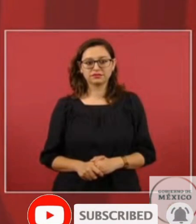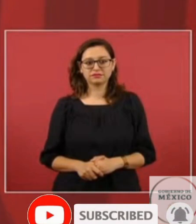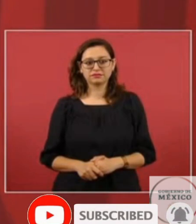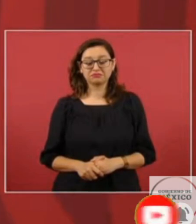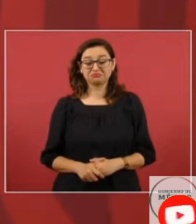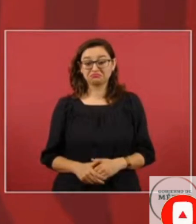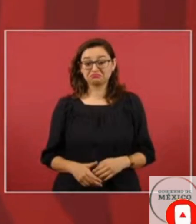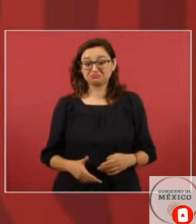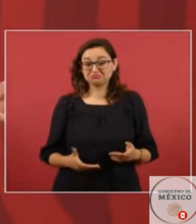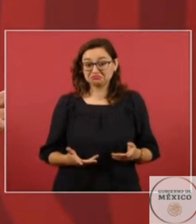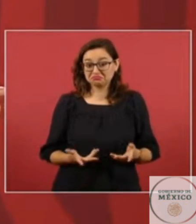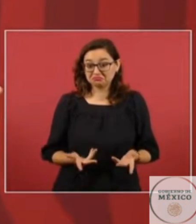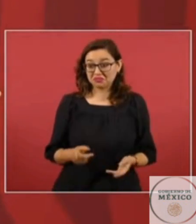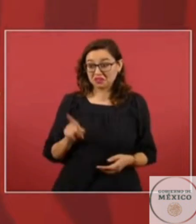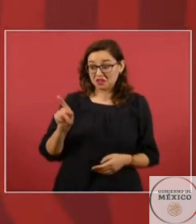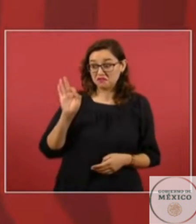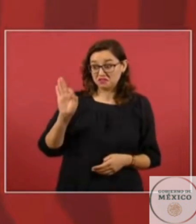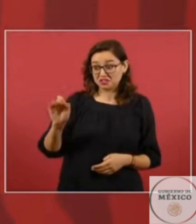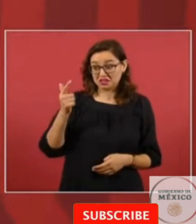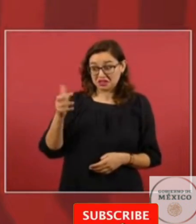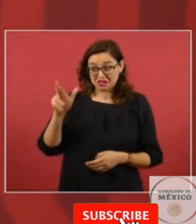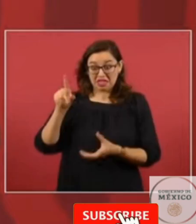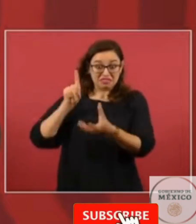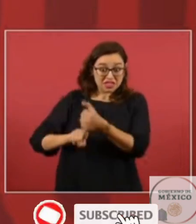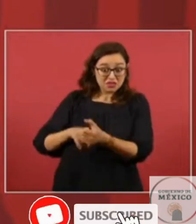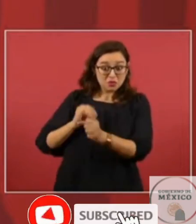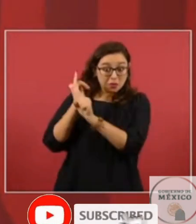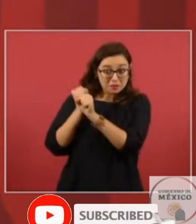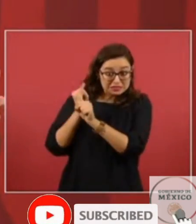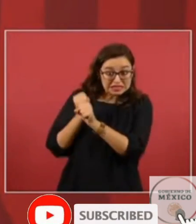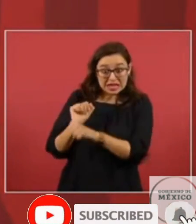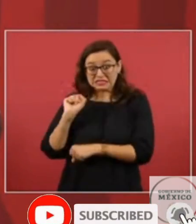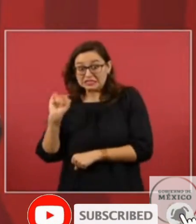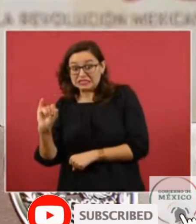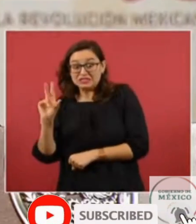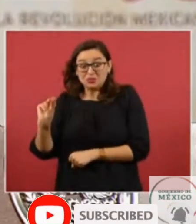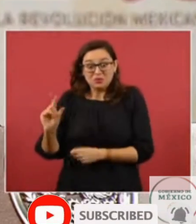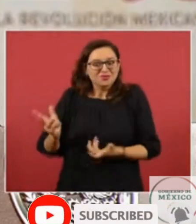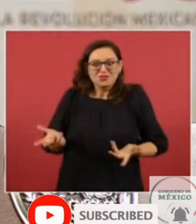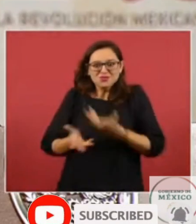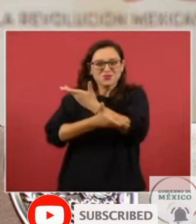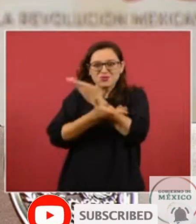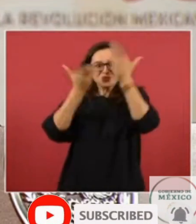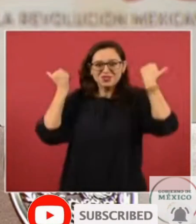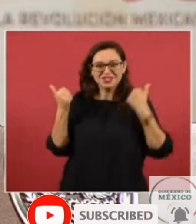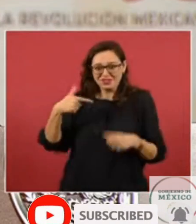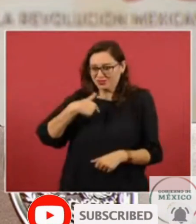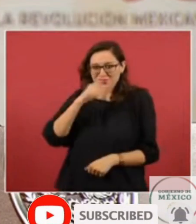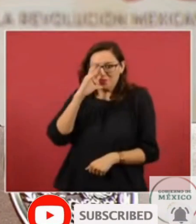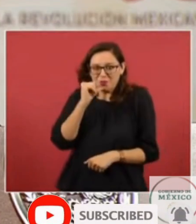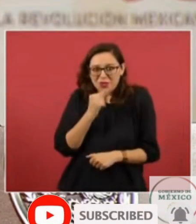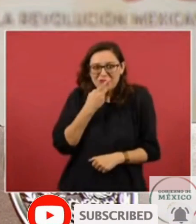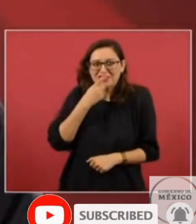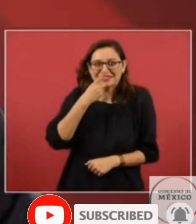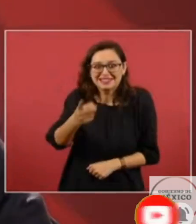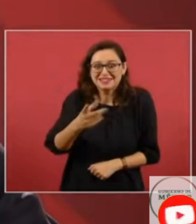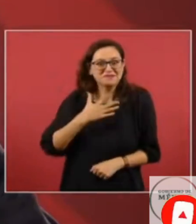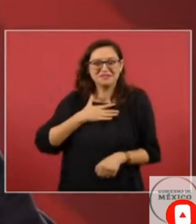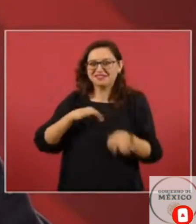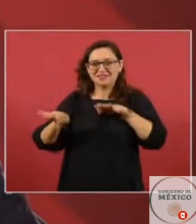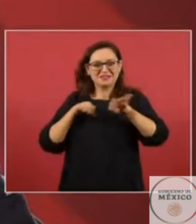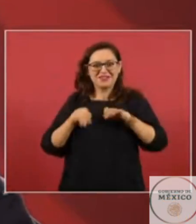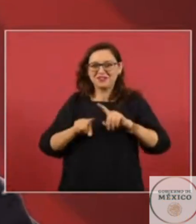ser detenidas, ¿no? O acaban de ser detenidas. Porque aquí la idea es que